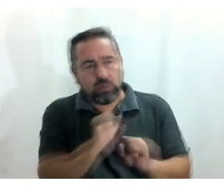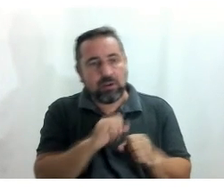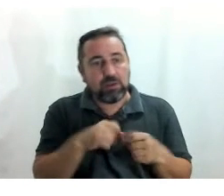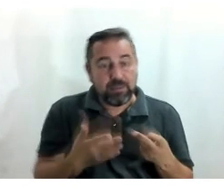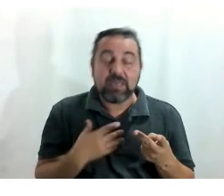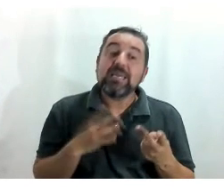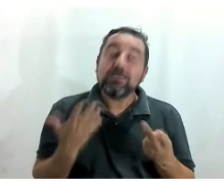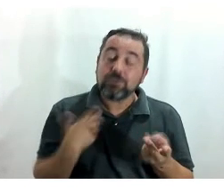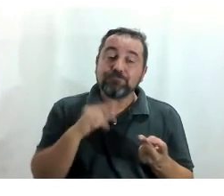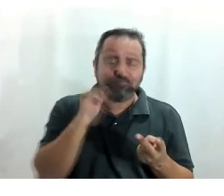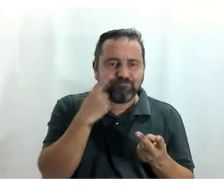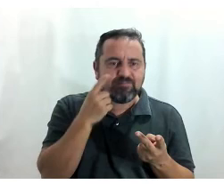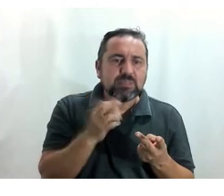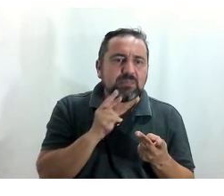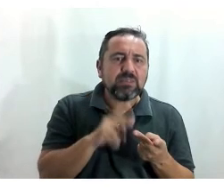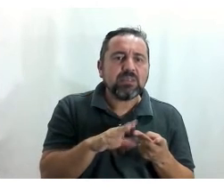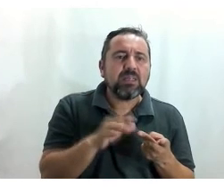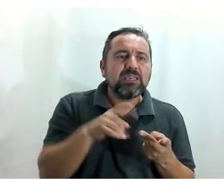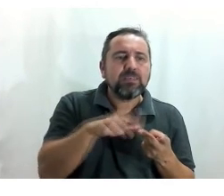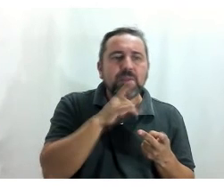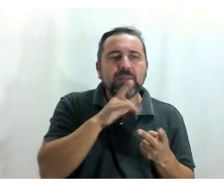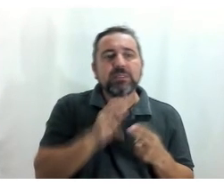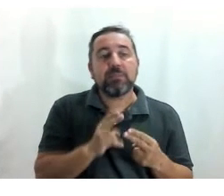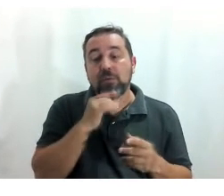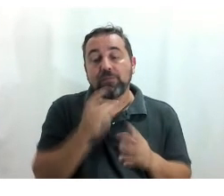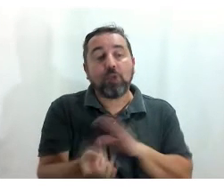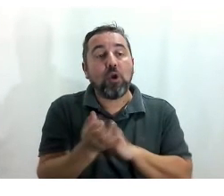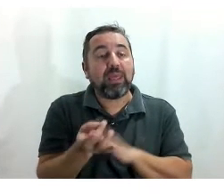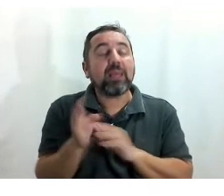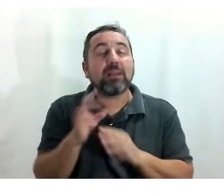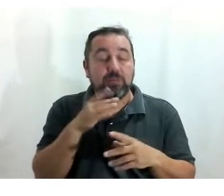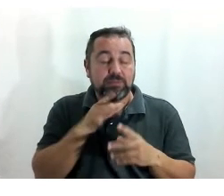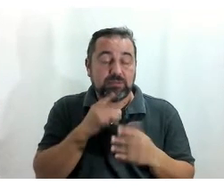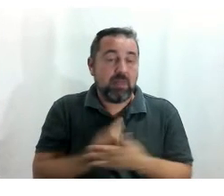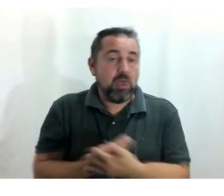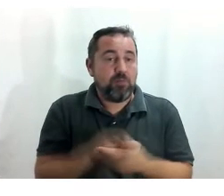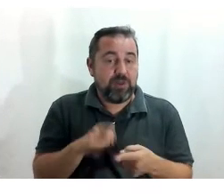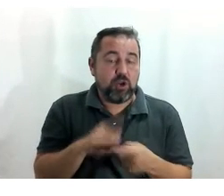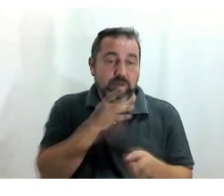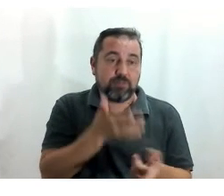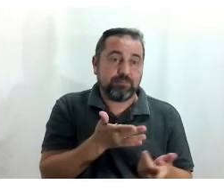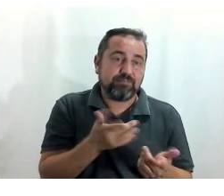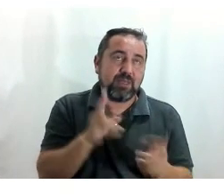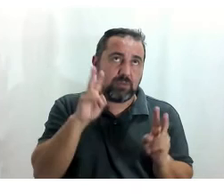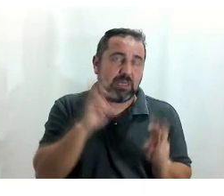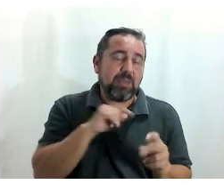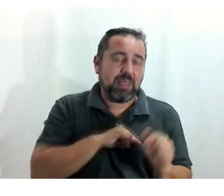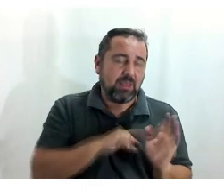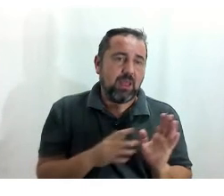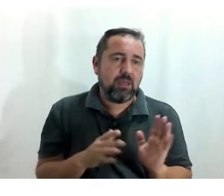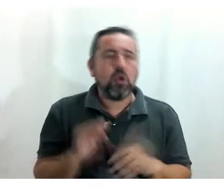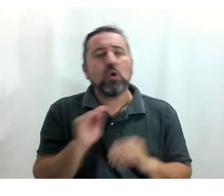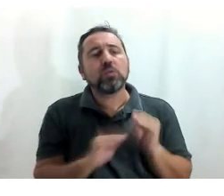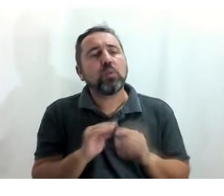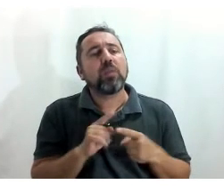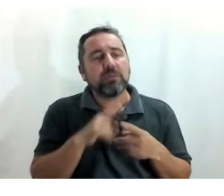todo nos encontramos con unas consideraciones éticas por el origen embrionario de estas células. ¿Ahí existe una solución? Pues una solución es el uso